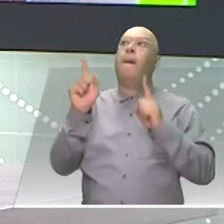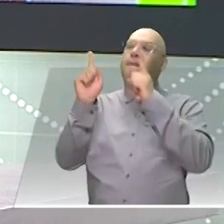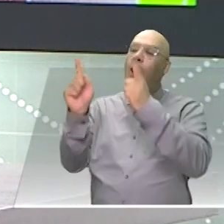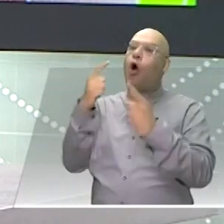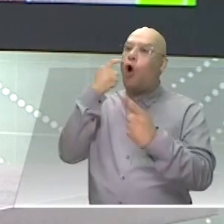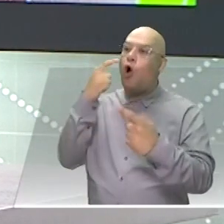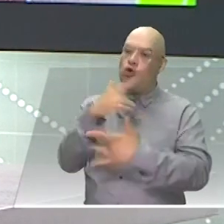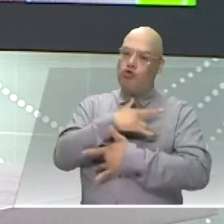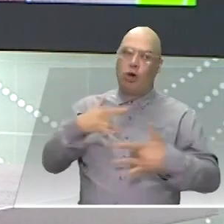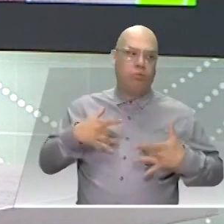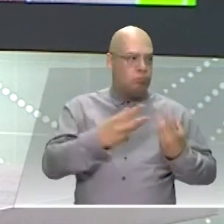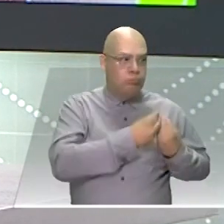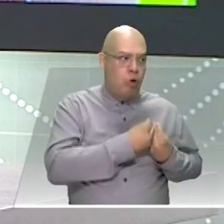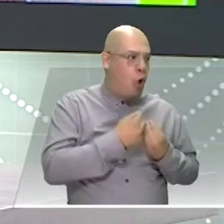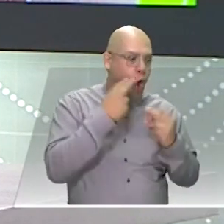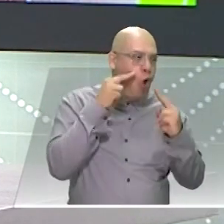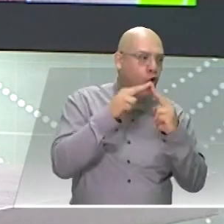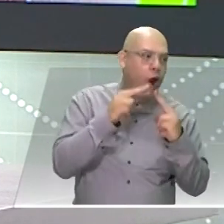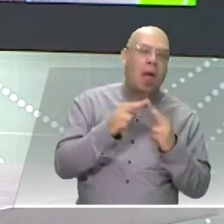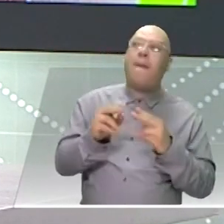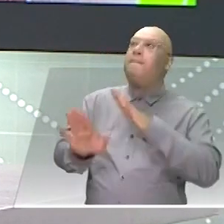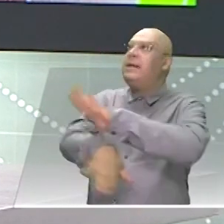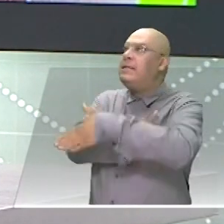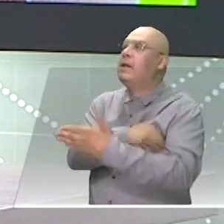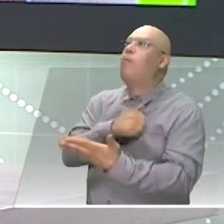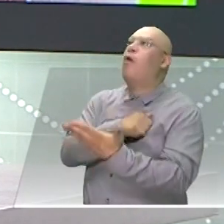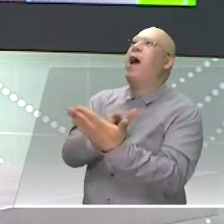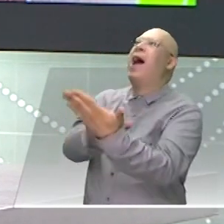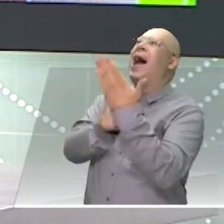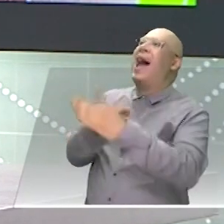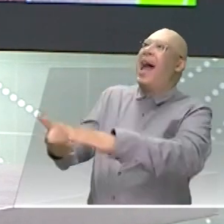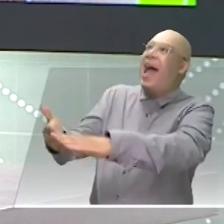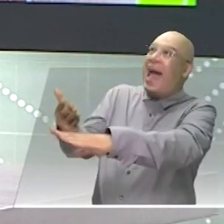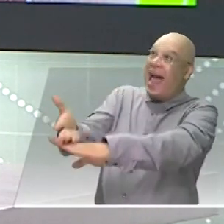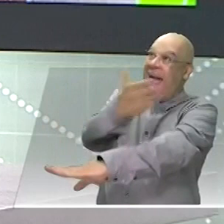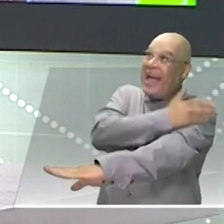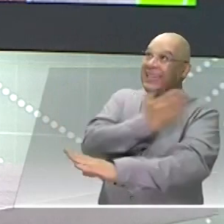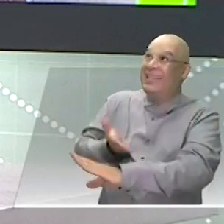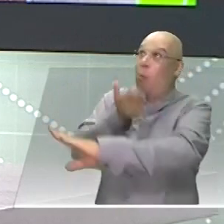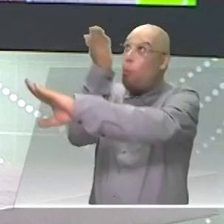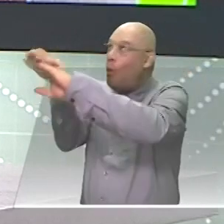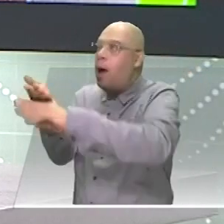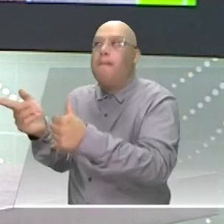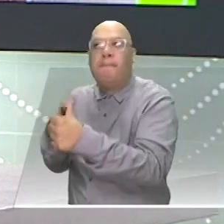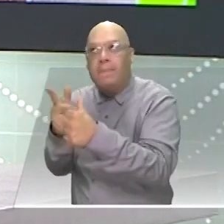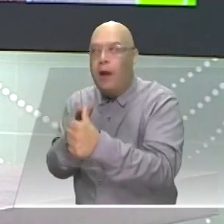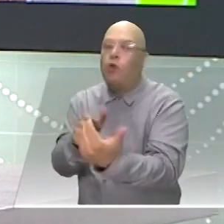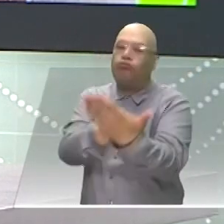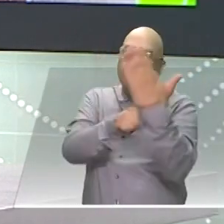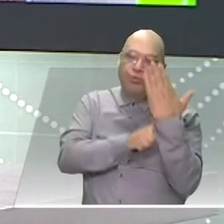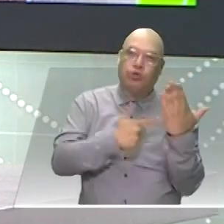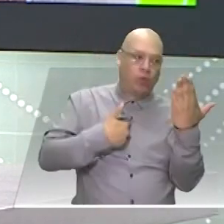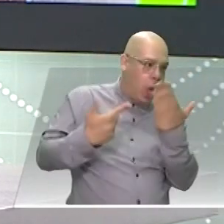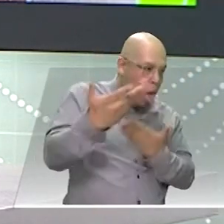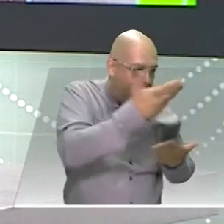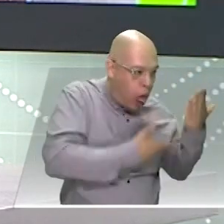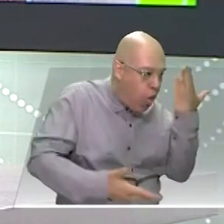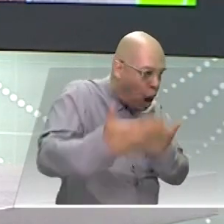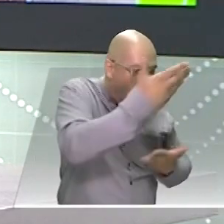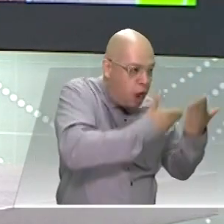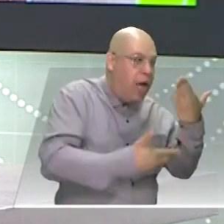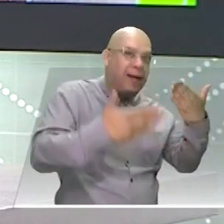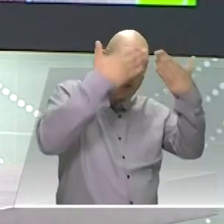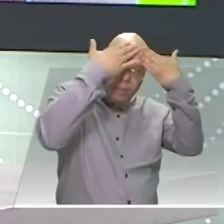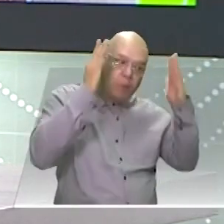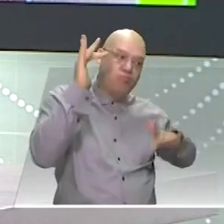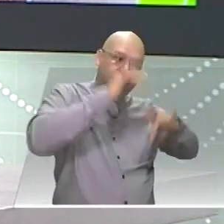advierte que lo desconoce y exige a la ministra que les permita conocer y discutir la reforma en un proceso realmente democrático